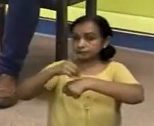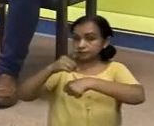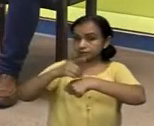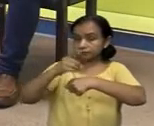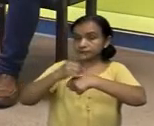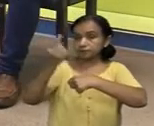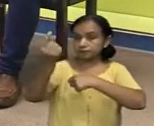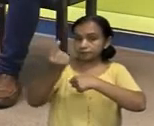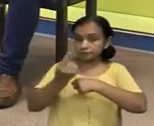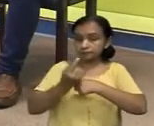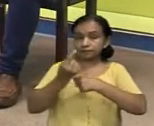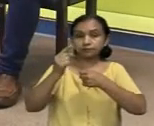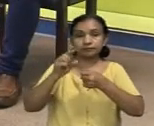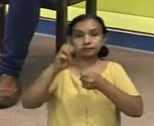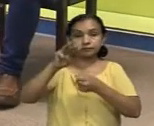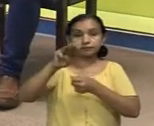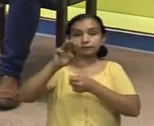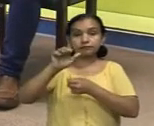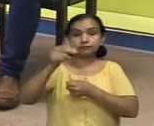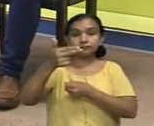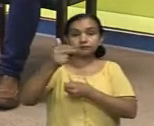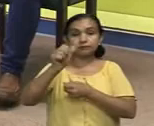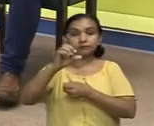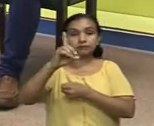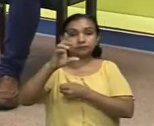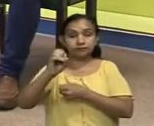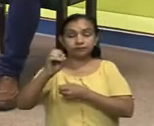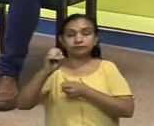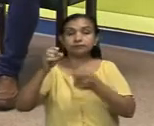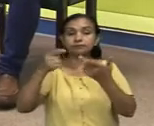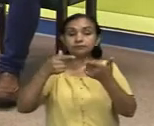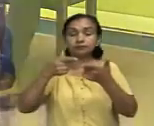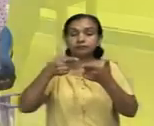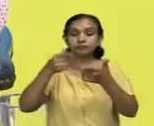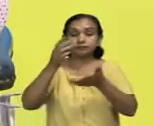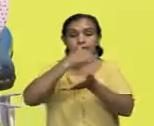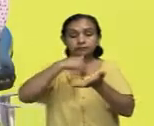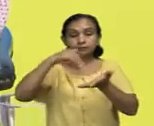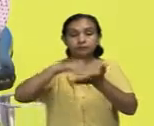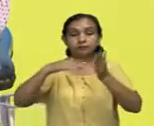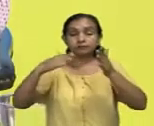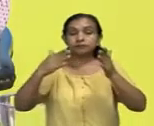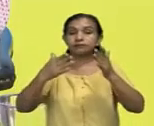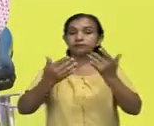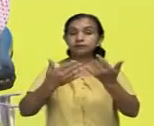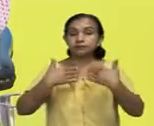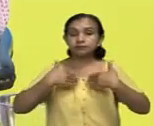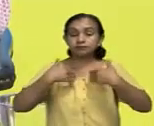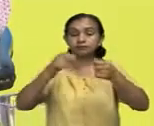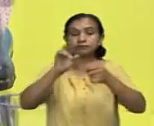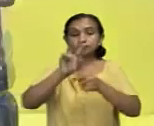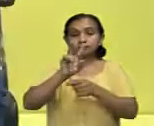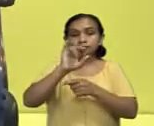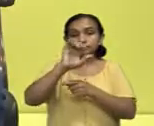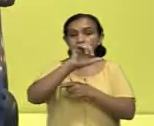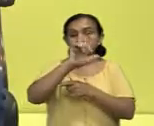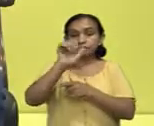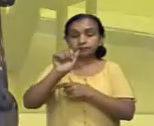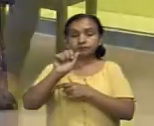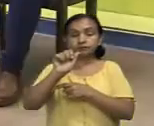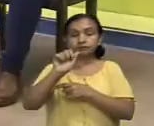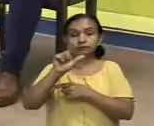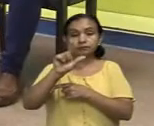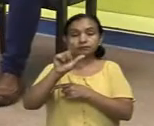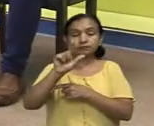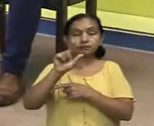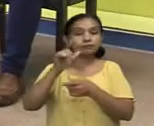de epidemiología del Centro de Salud Vía Libertad, ubicado en el distrito número 7 de Managua. Bienvenido, doctor,